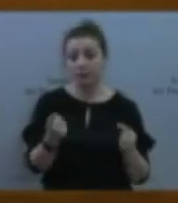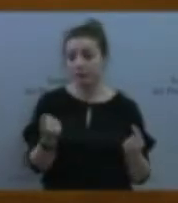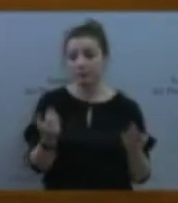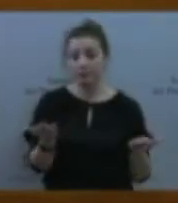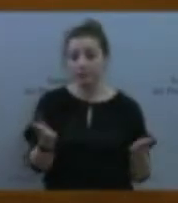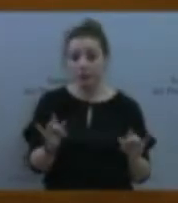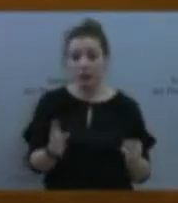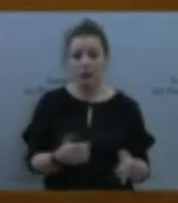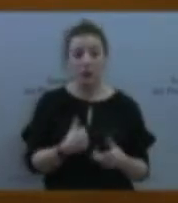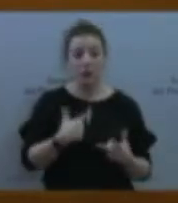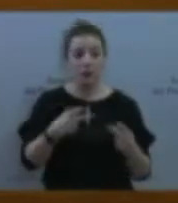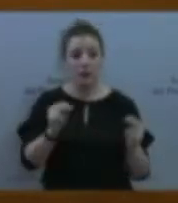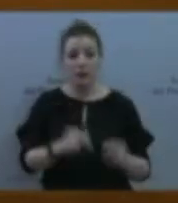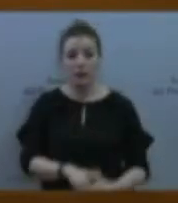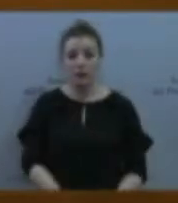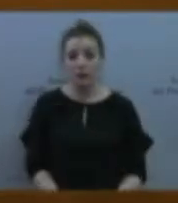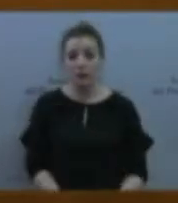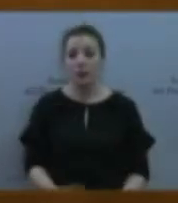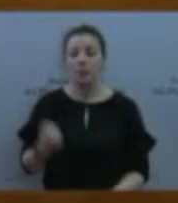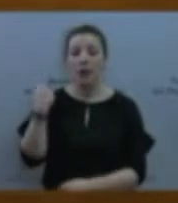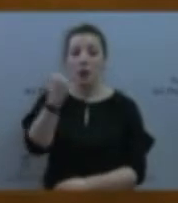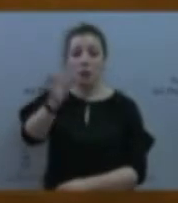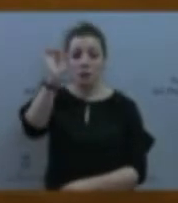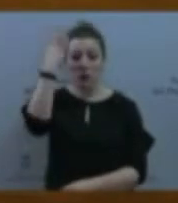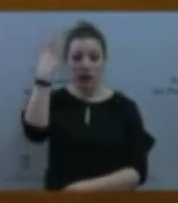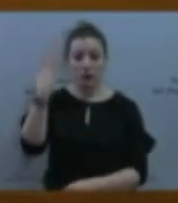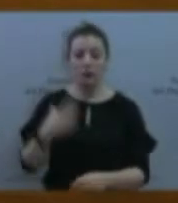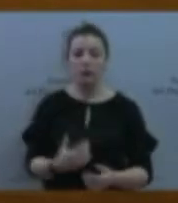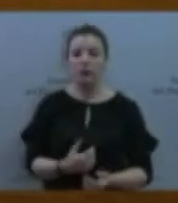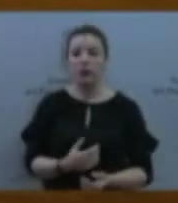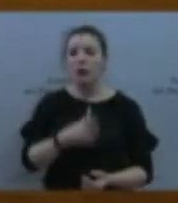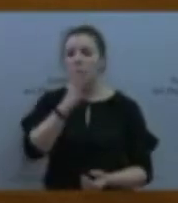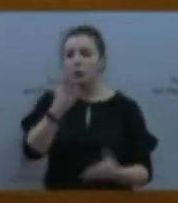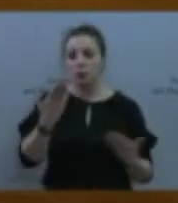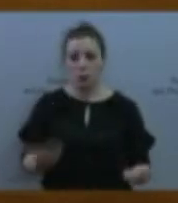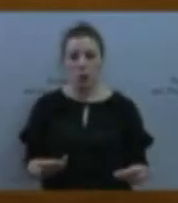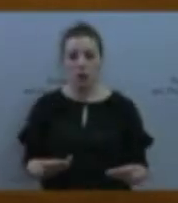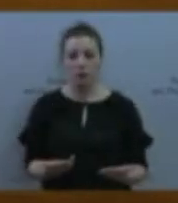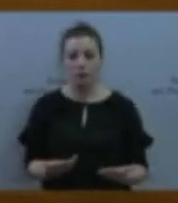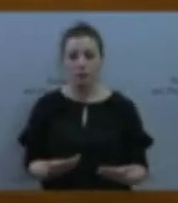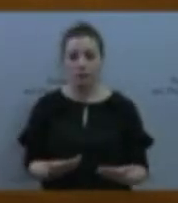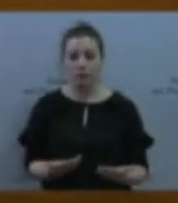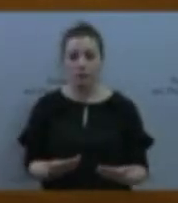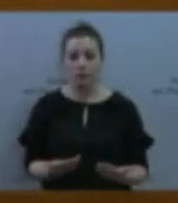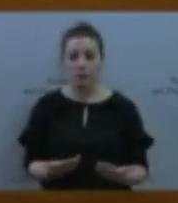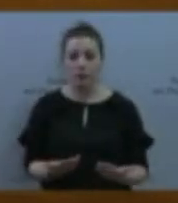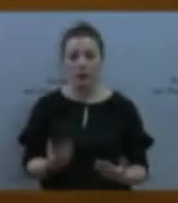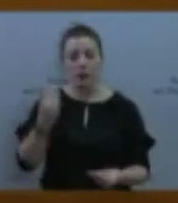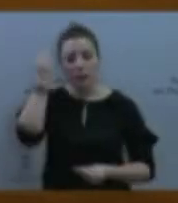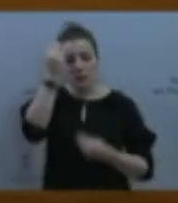Apoyamos la iniciativa por la sencilla razón de que creemos que hace falta hacer esas 5 preguntas y sobre todo porque